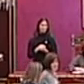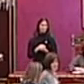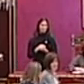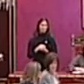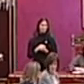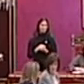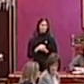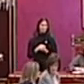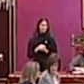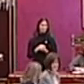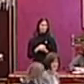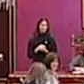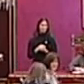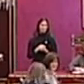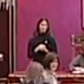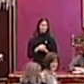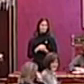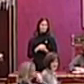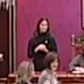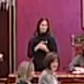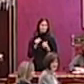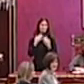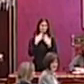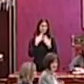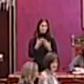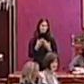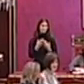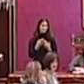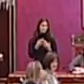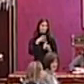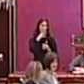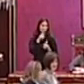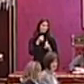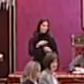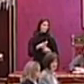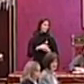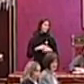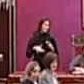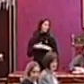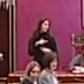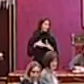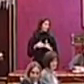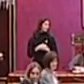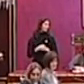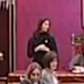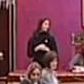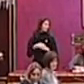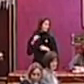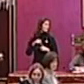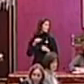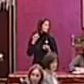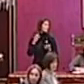y transparencia, derechos sociales, educación, accesibilidad, además de las declaraciones institucionales que